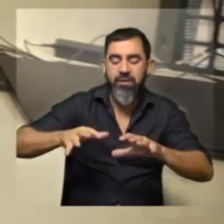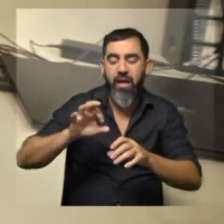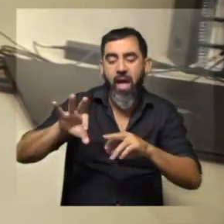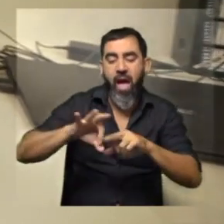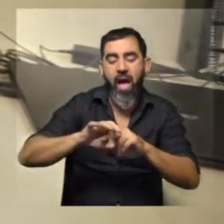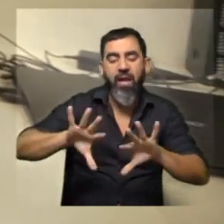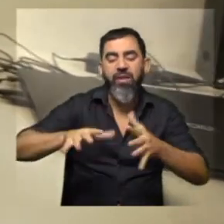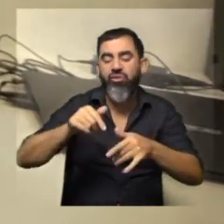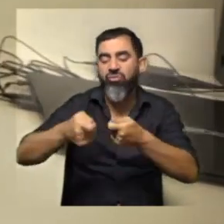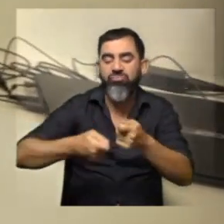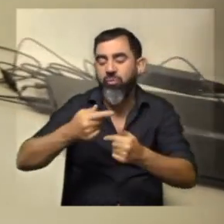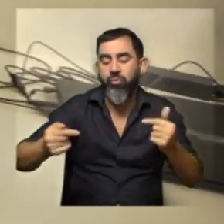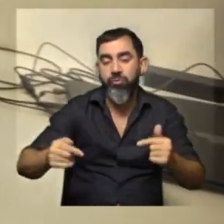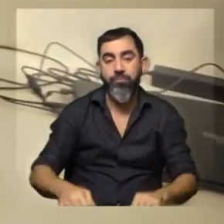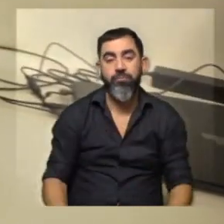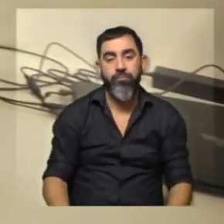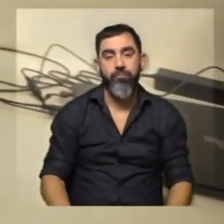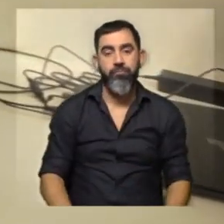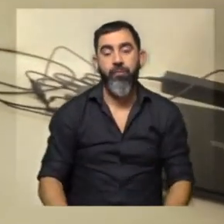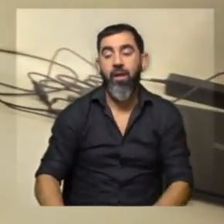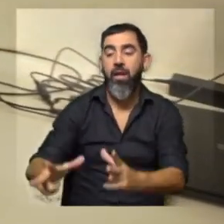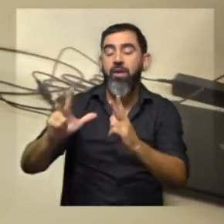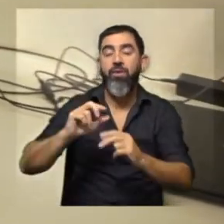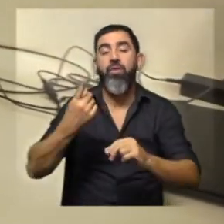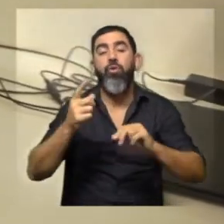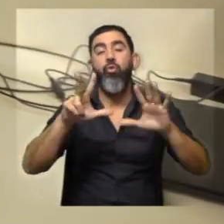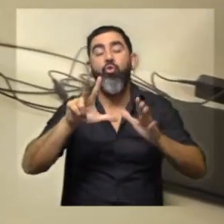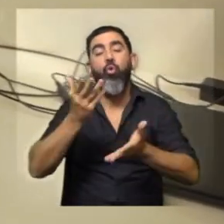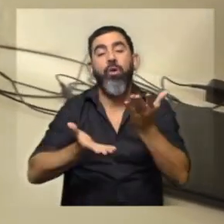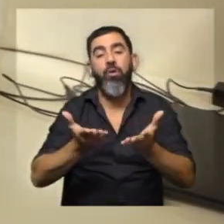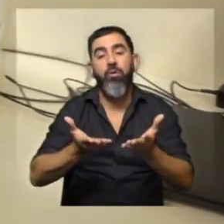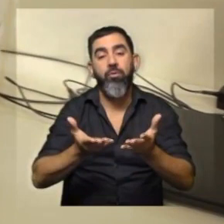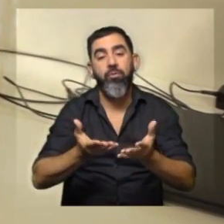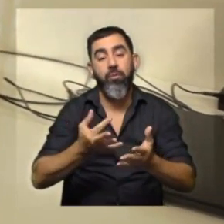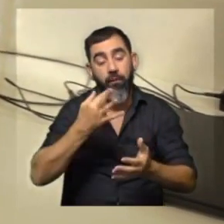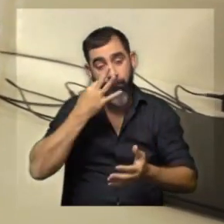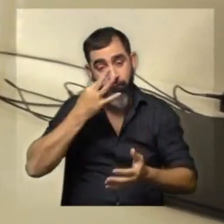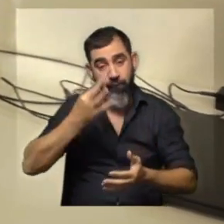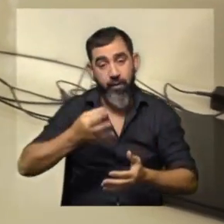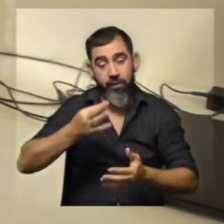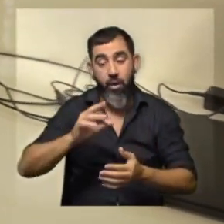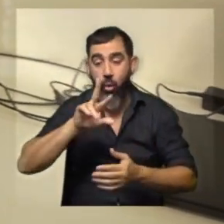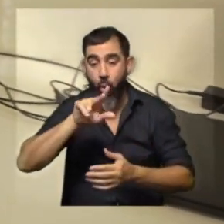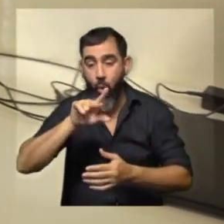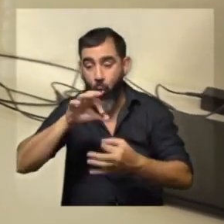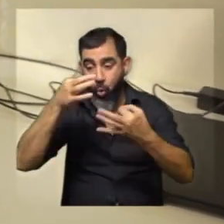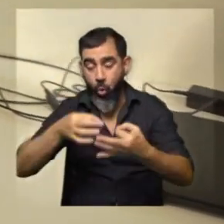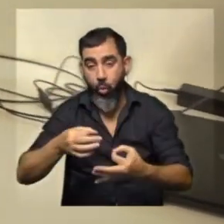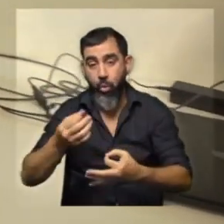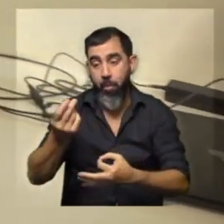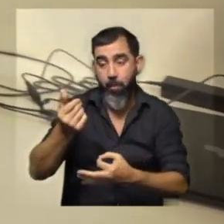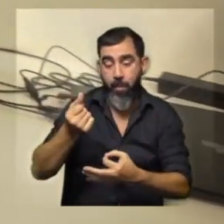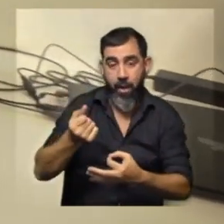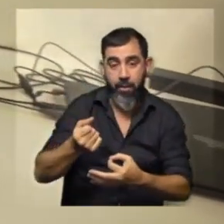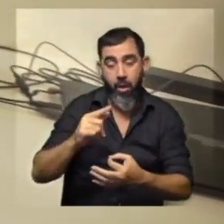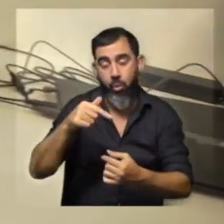anillo. Entonces, lo que le habían dicho que era de 18 quilates. Y efectivamente, la cantidad de oro, la cantidad de plata y